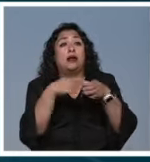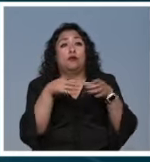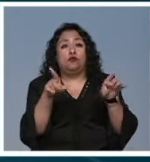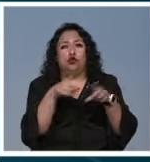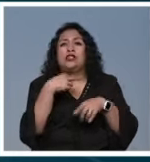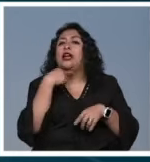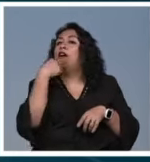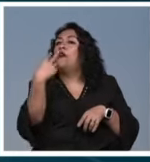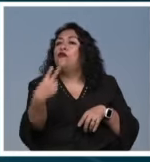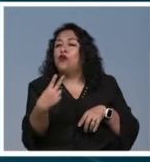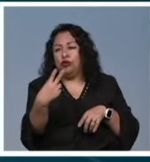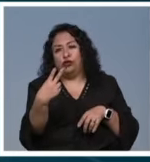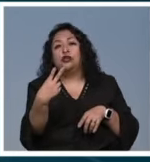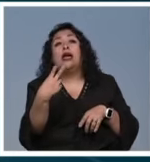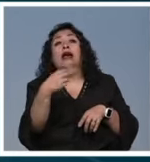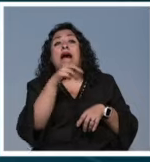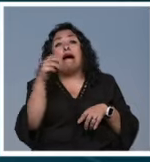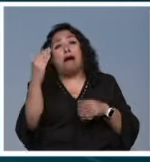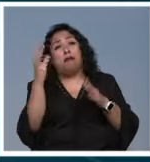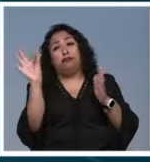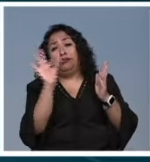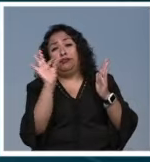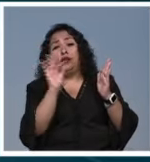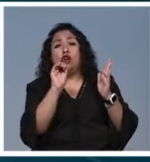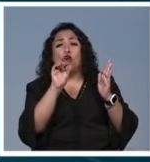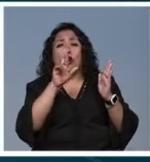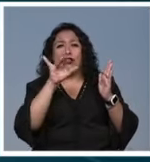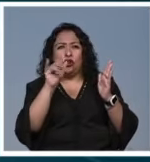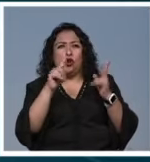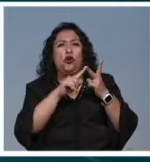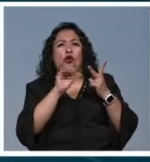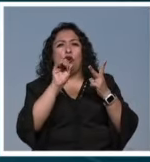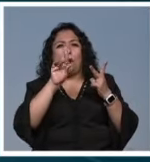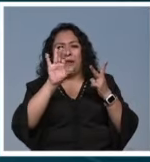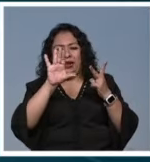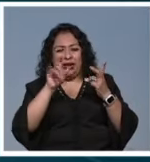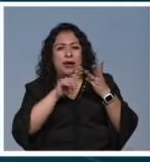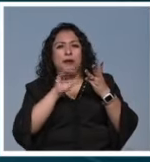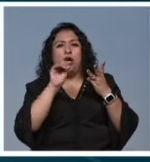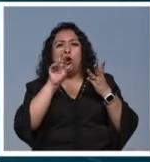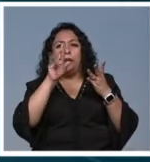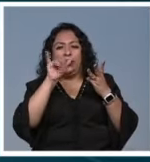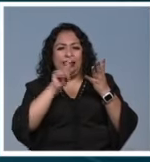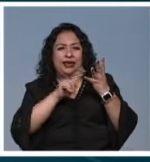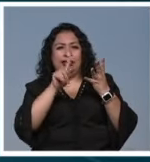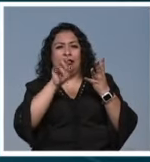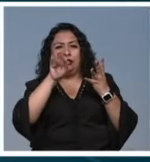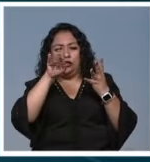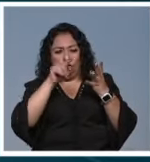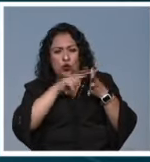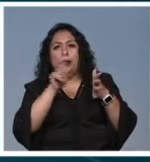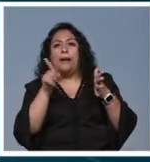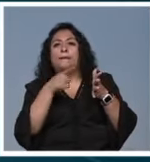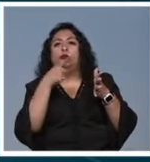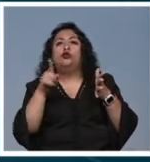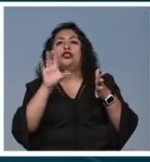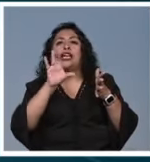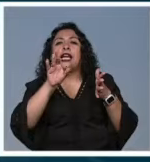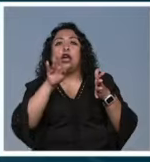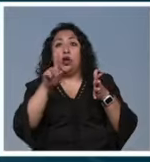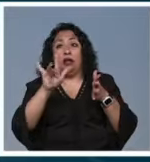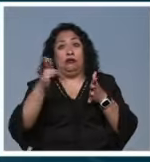música vocal, enfocándose en el repertorio de oratorio, ópera de cámara, opereta, zarzuela y música coral.